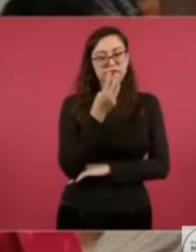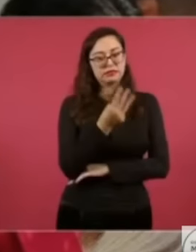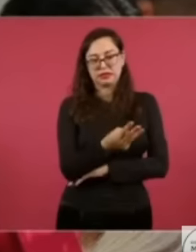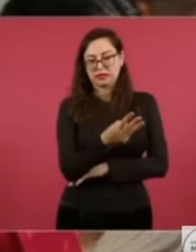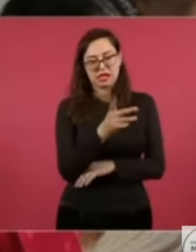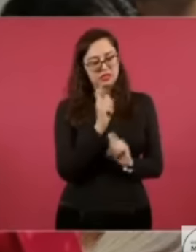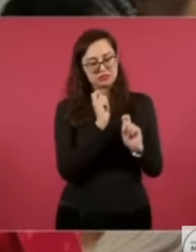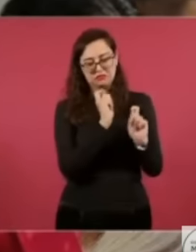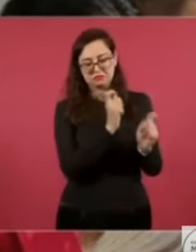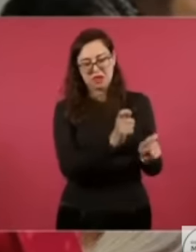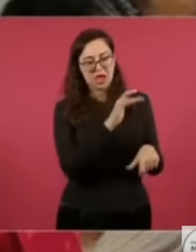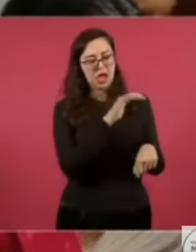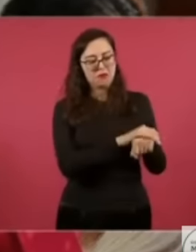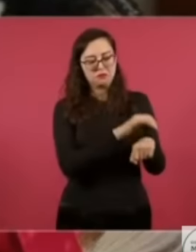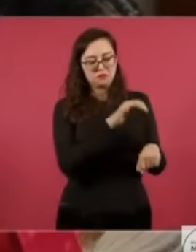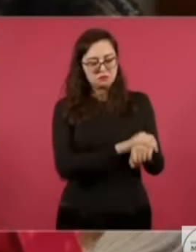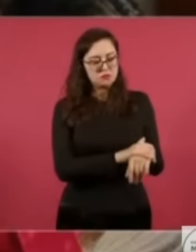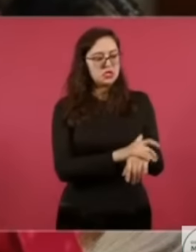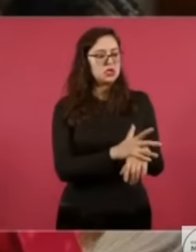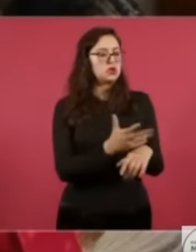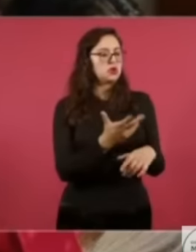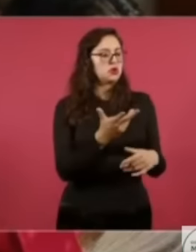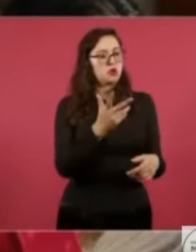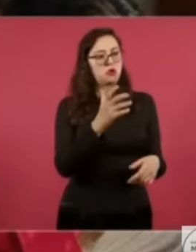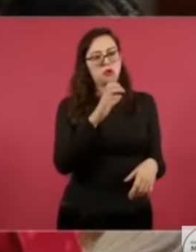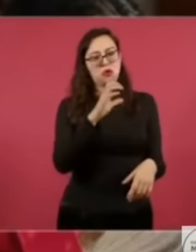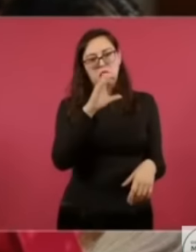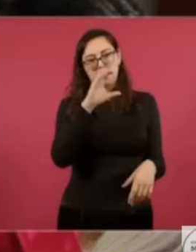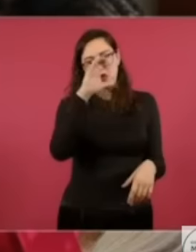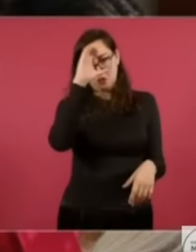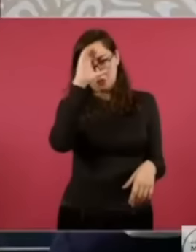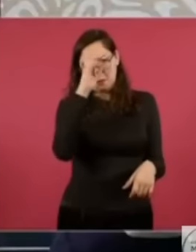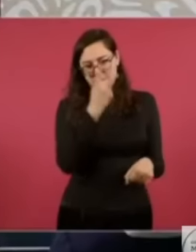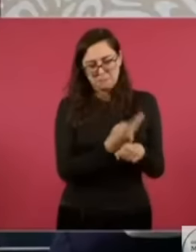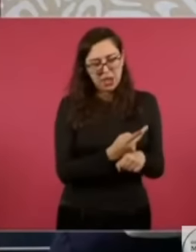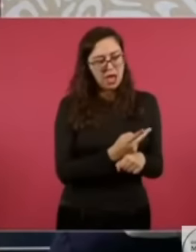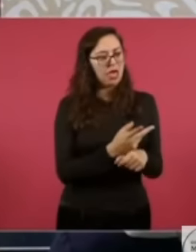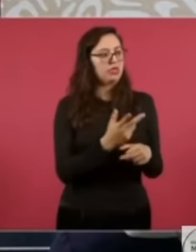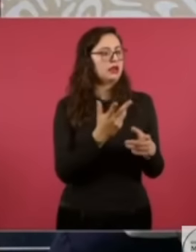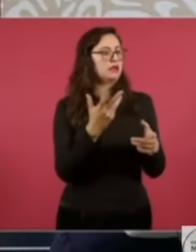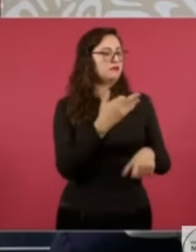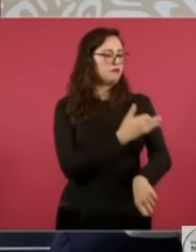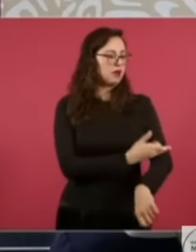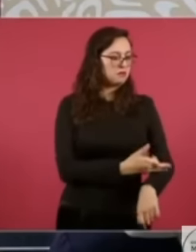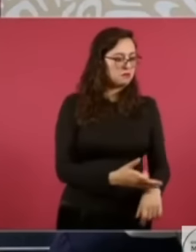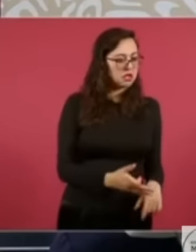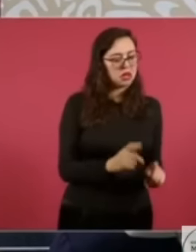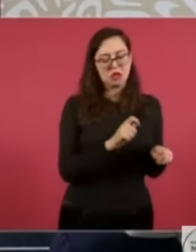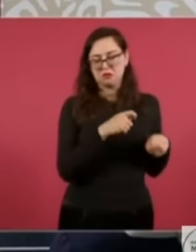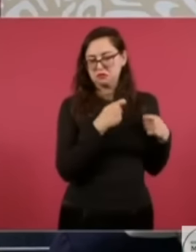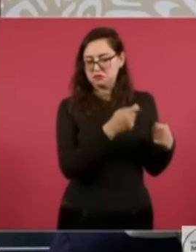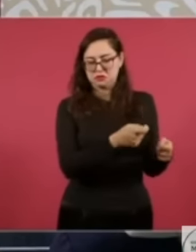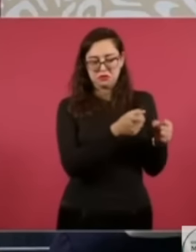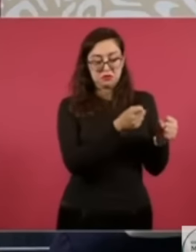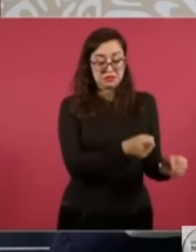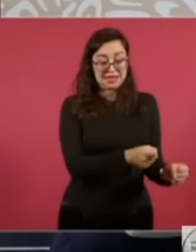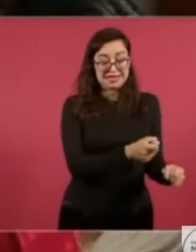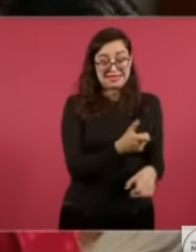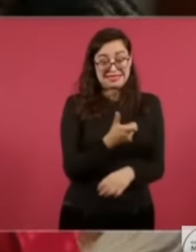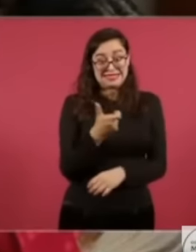para amigos, compadres, parientes, qué sé yo, de los gobernantes en turnos. Y siete, los demás